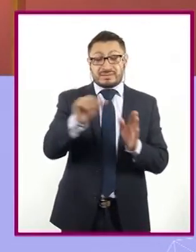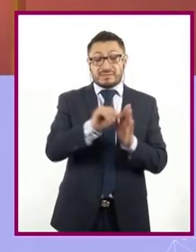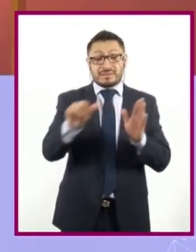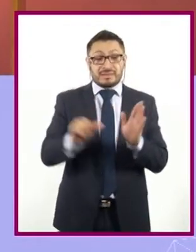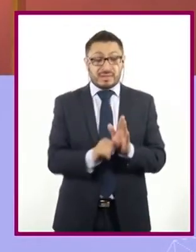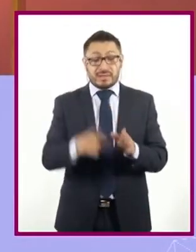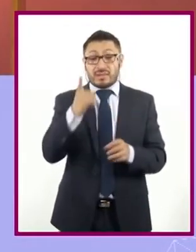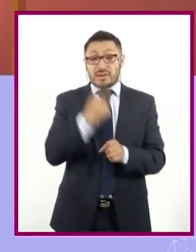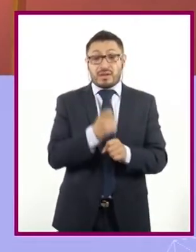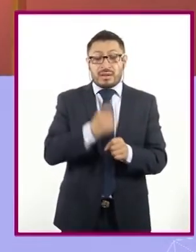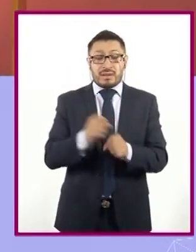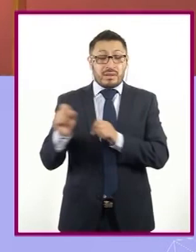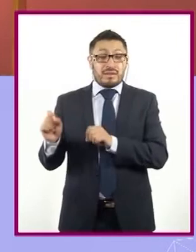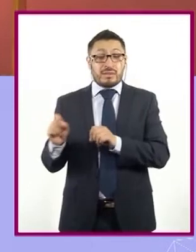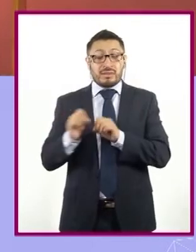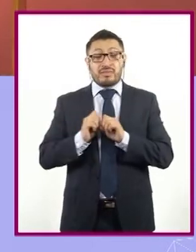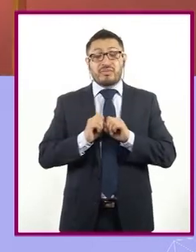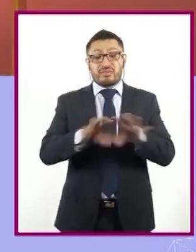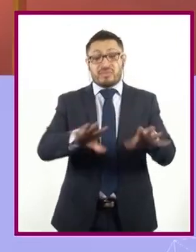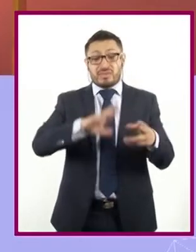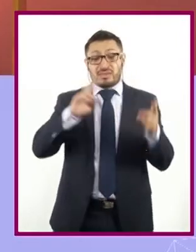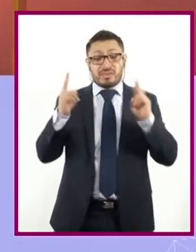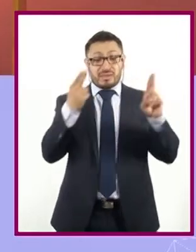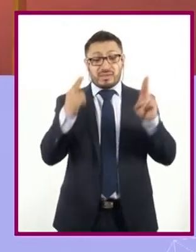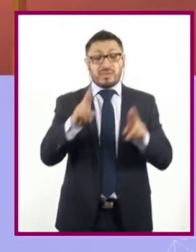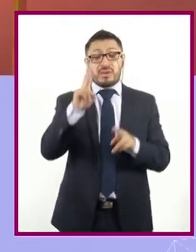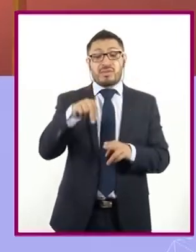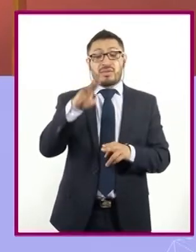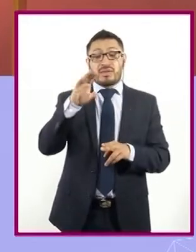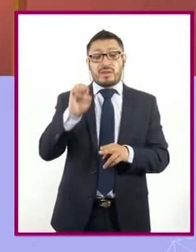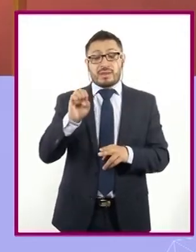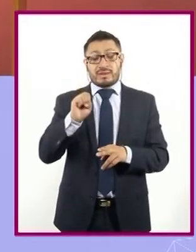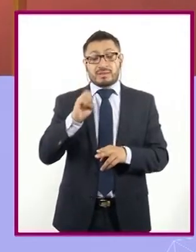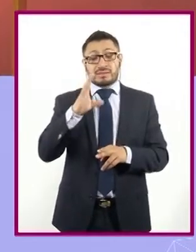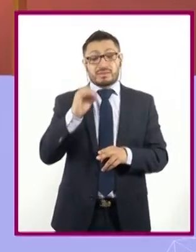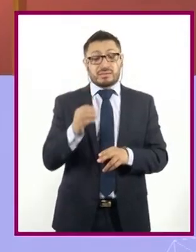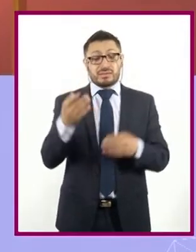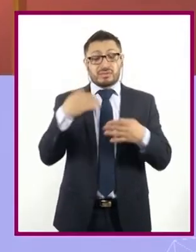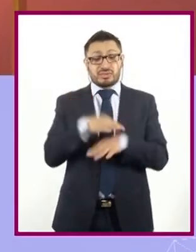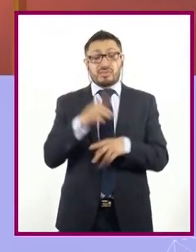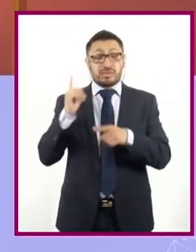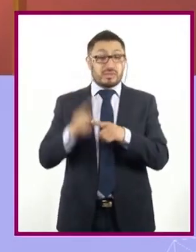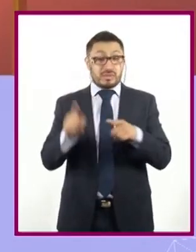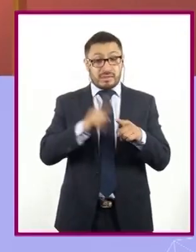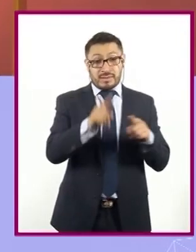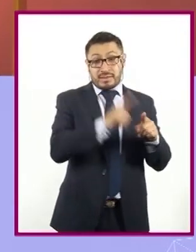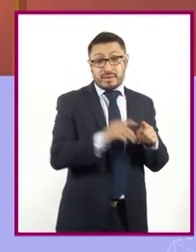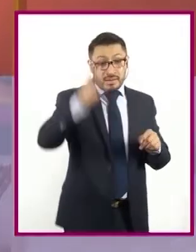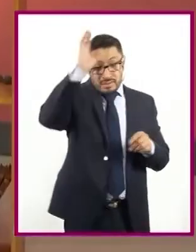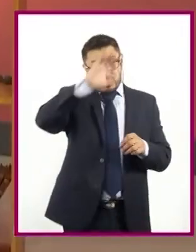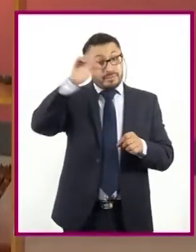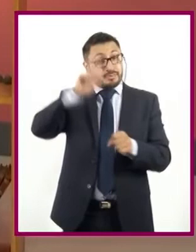artículo primero de la Declaración Universal UNESCO sobre la diversidad cultural.